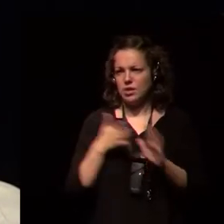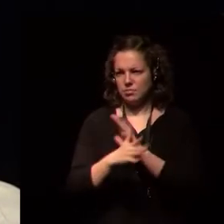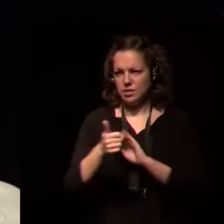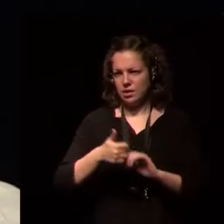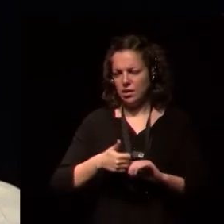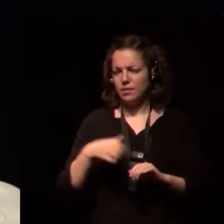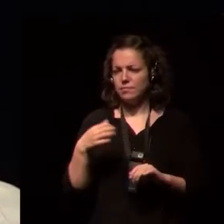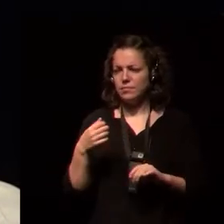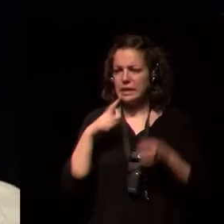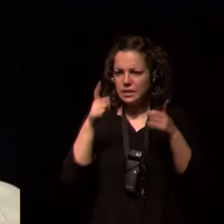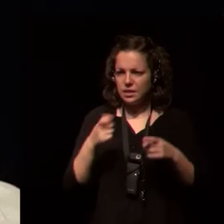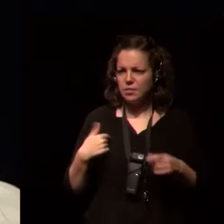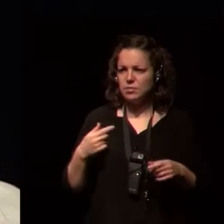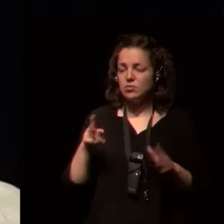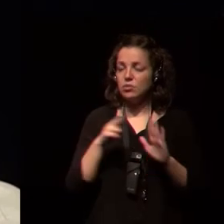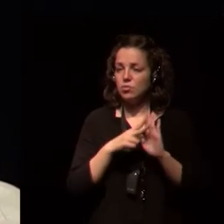tiene sus riesgos,